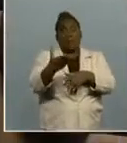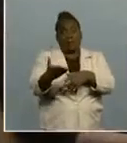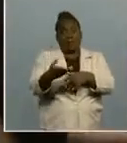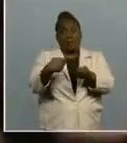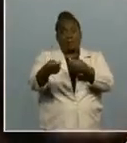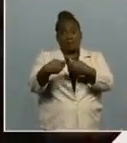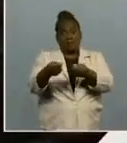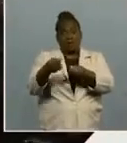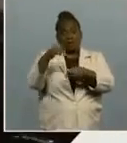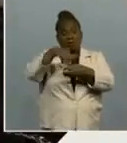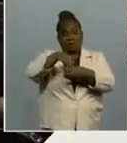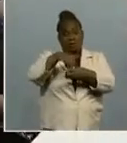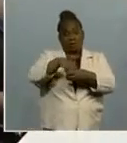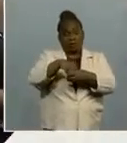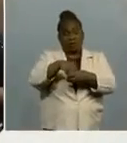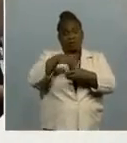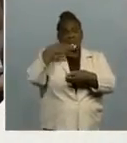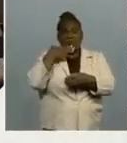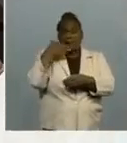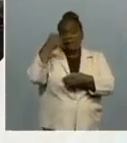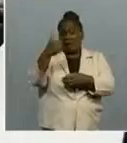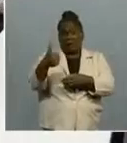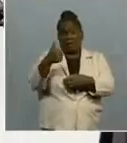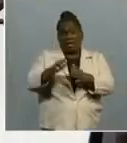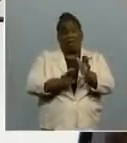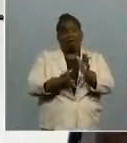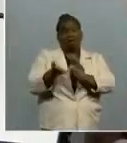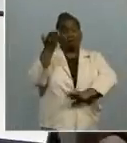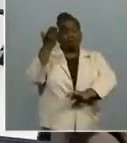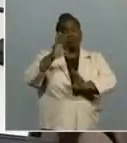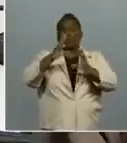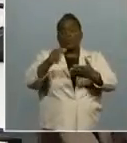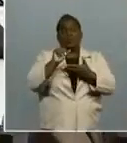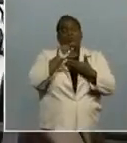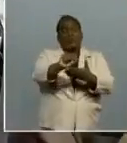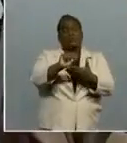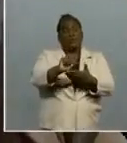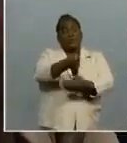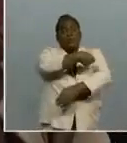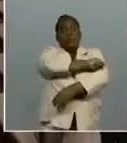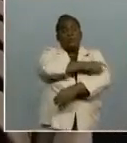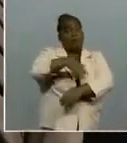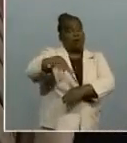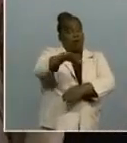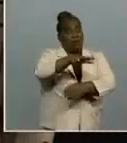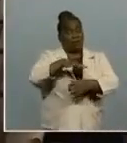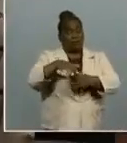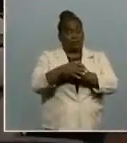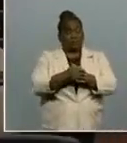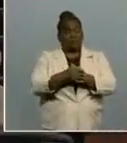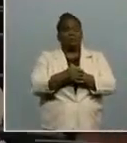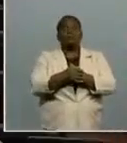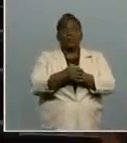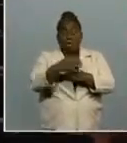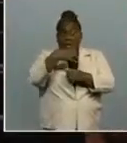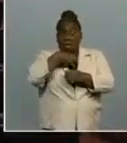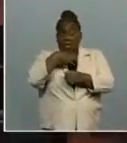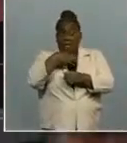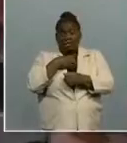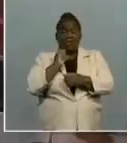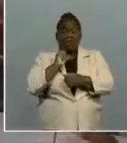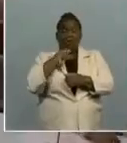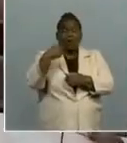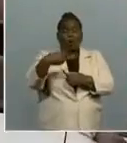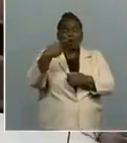interno la elevación de la calidad de todos los servicios que se prestan a la población hay conceptos básicos en